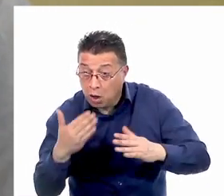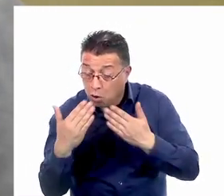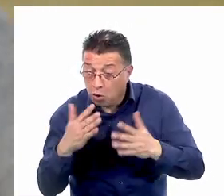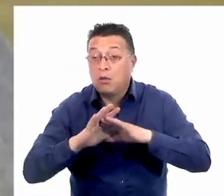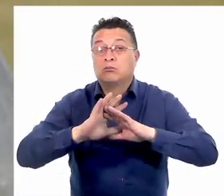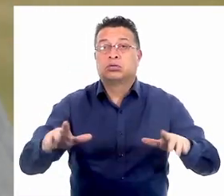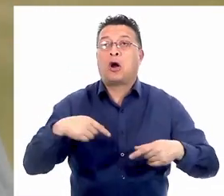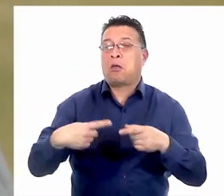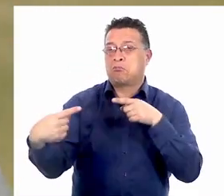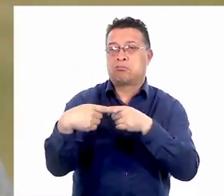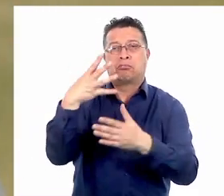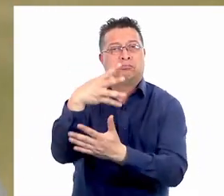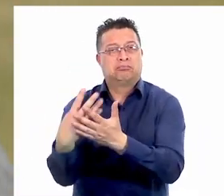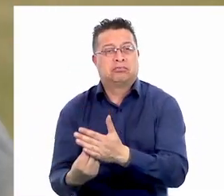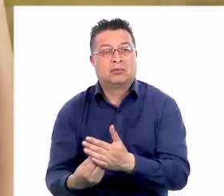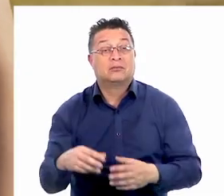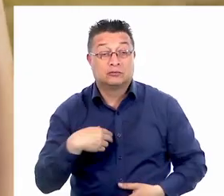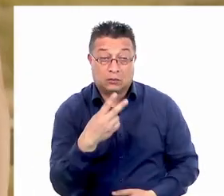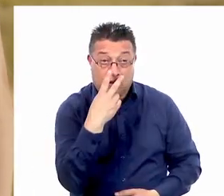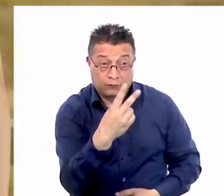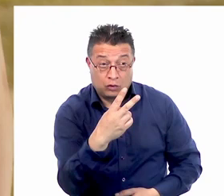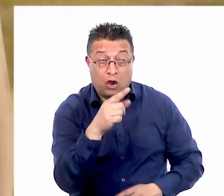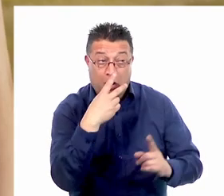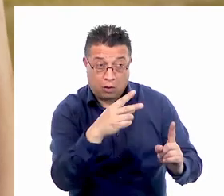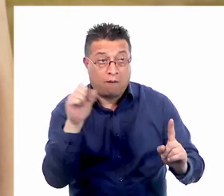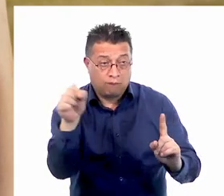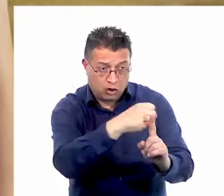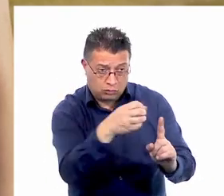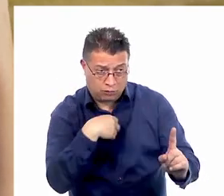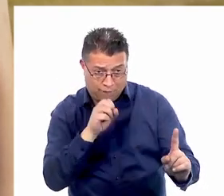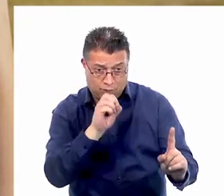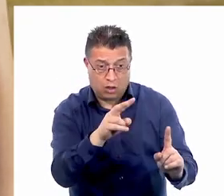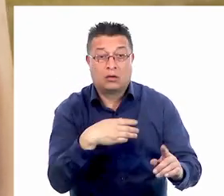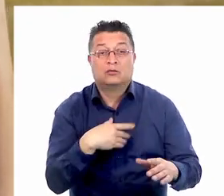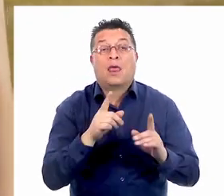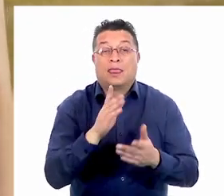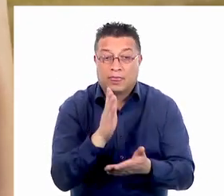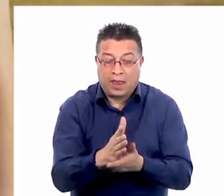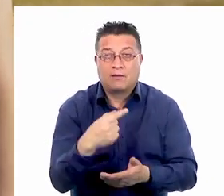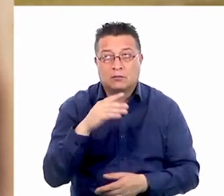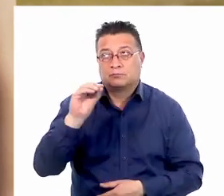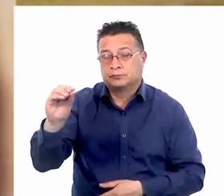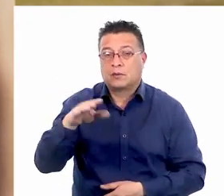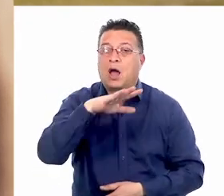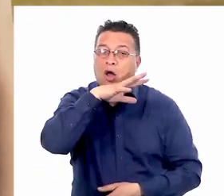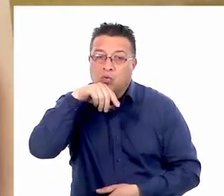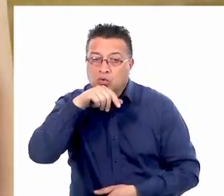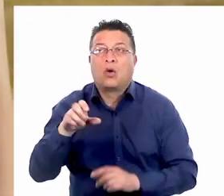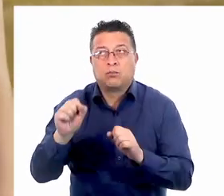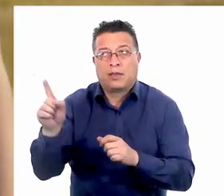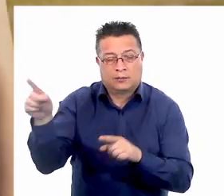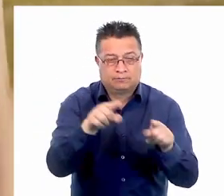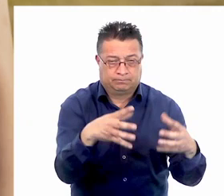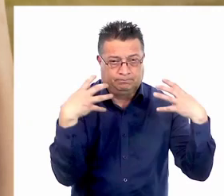que ya no nos llevamos mal. Si veo a alguien que está sufriendo violencia, yo le diría que se lo comunique a algún adulto